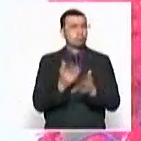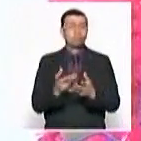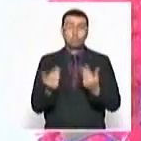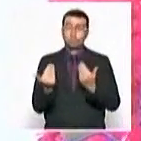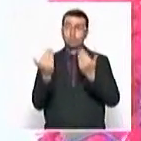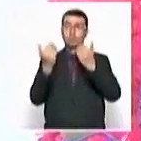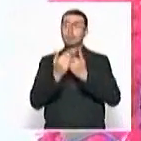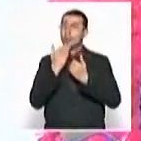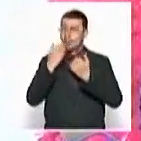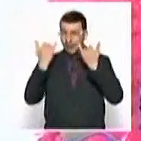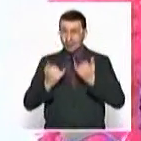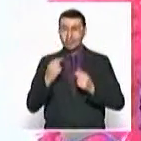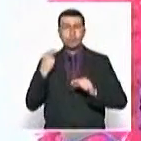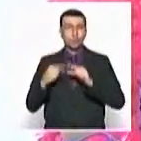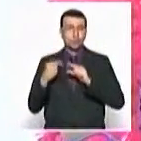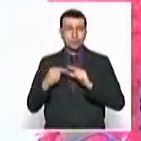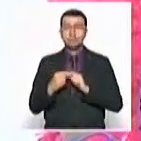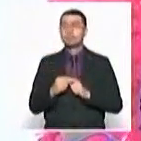estamos utilizando el correo electrónico